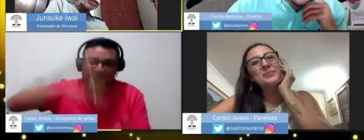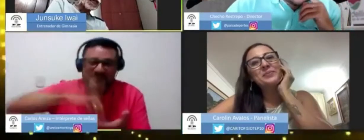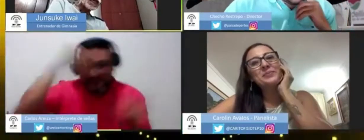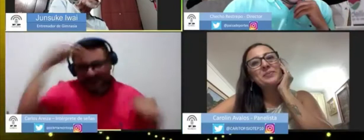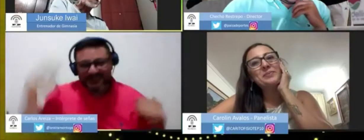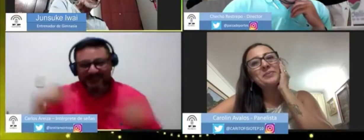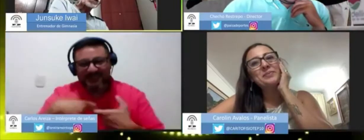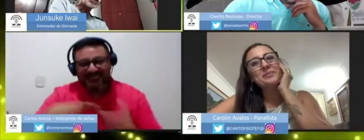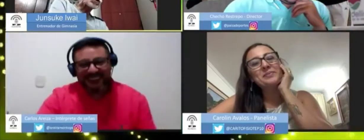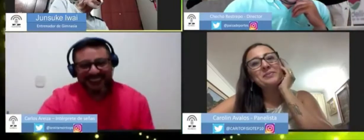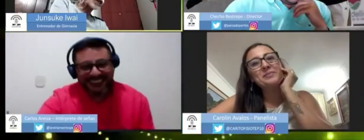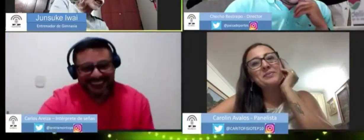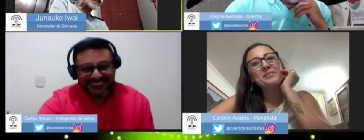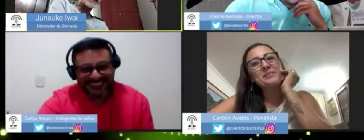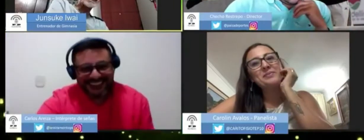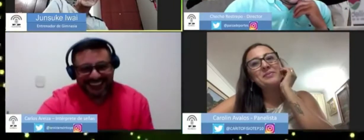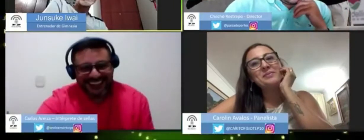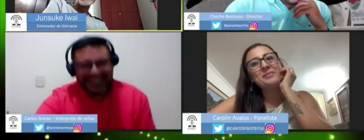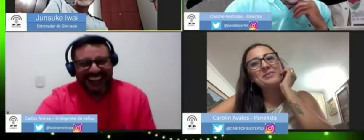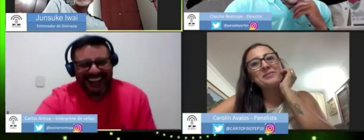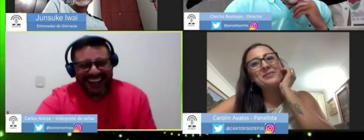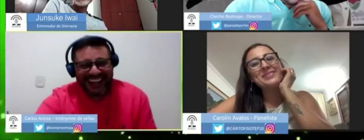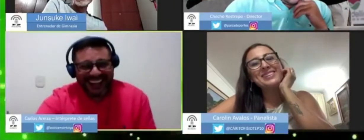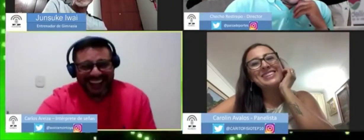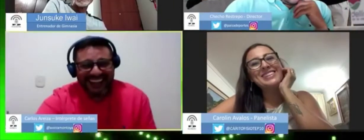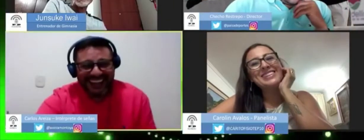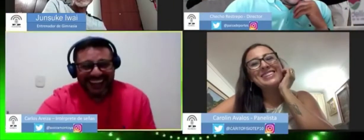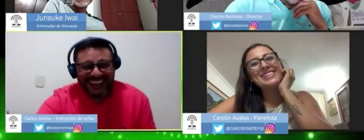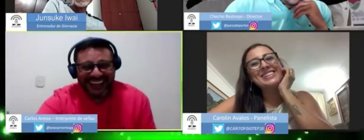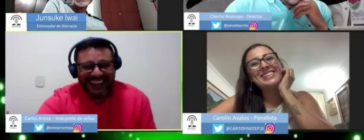¿Cómo aprendió? Hablando con ustedes.